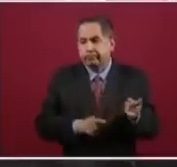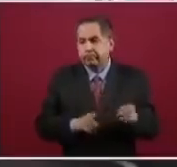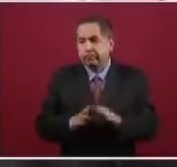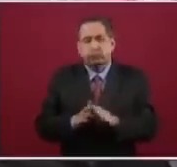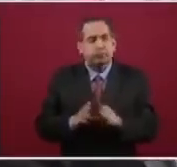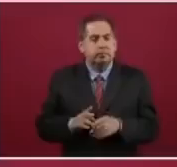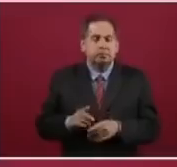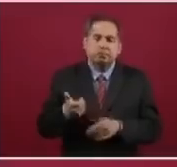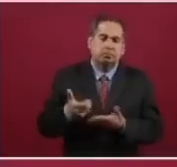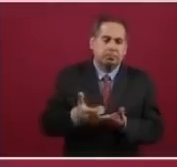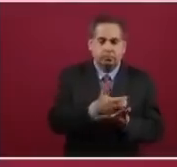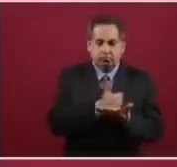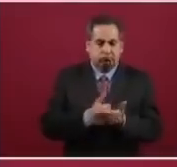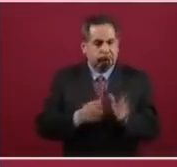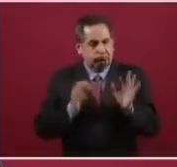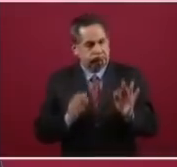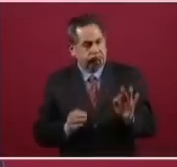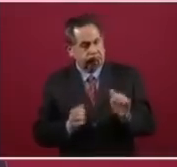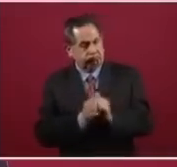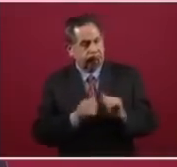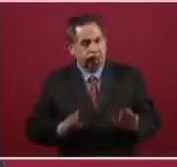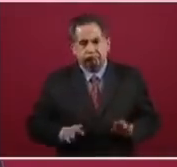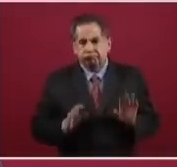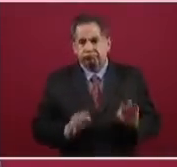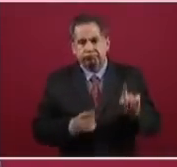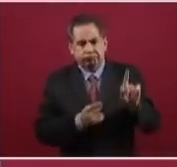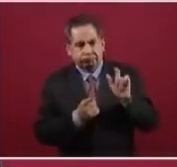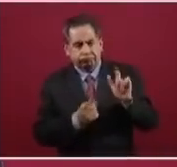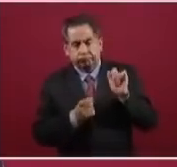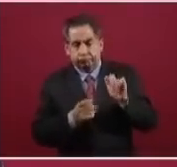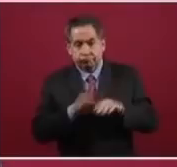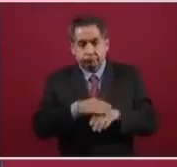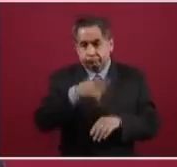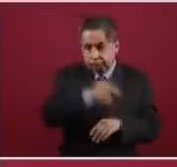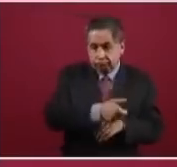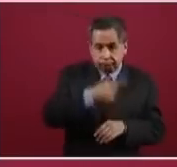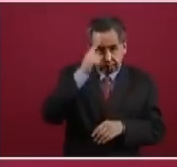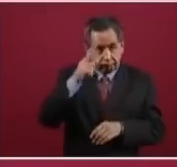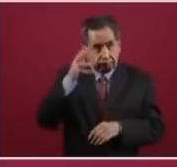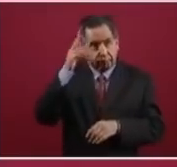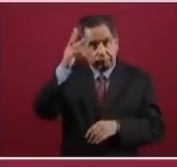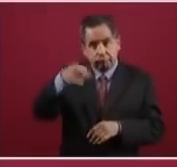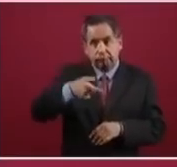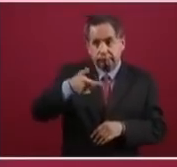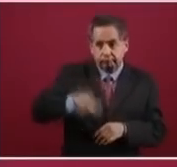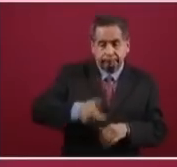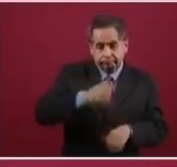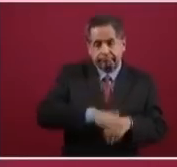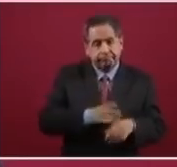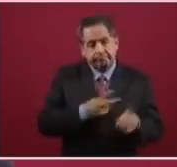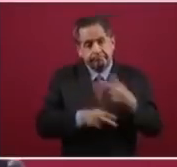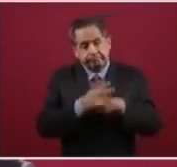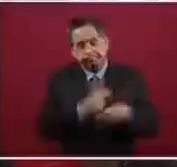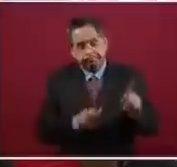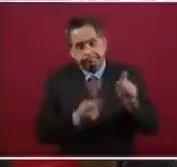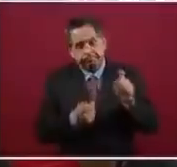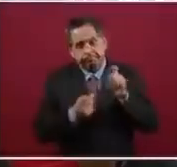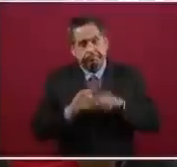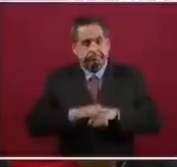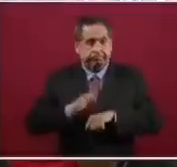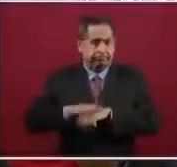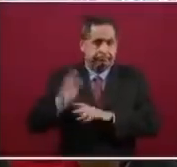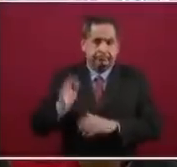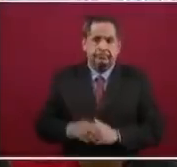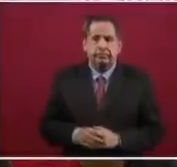de recaudación adecuado con ellos no solamente por lo que tiene que pagar hoy sino porque se espera que en el futuro todavía se vea más más más